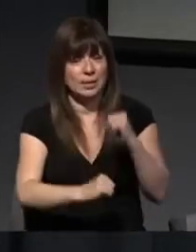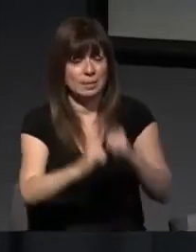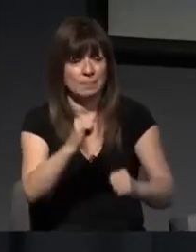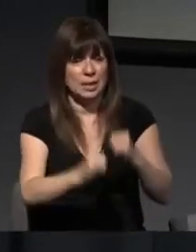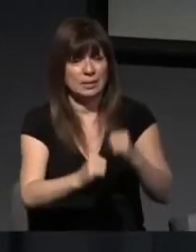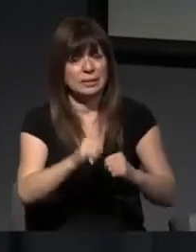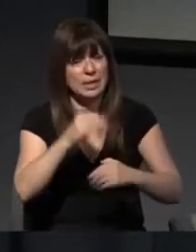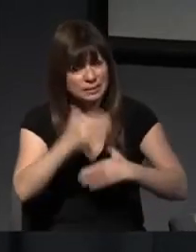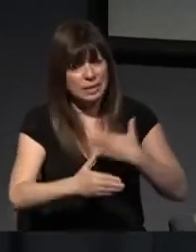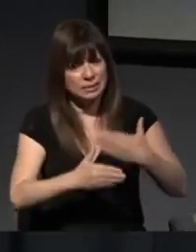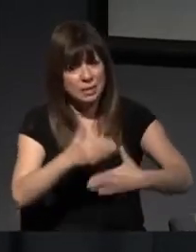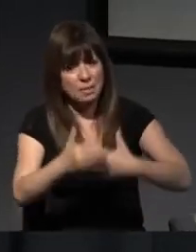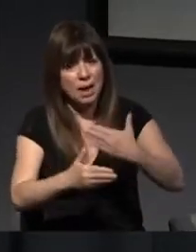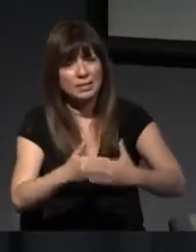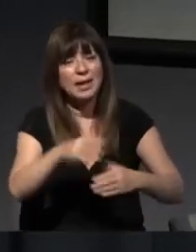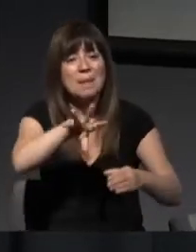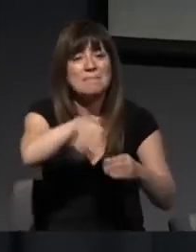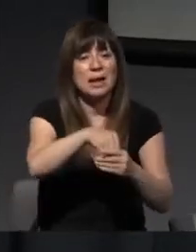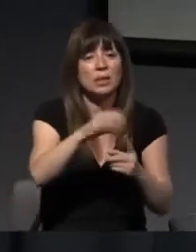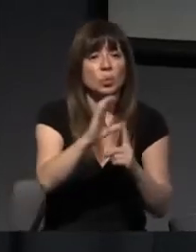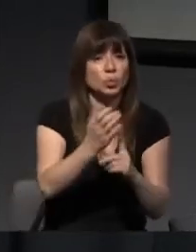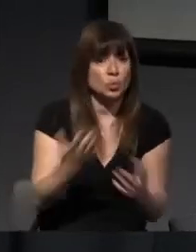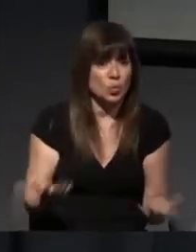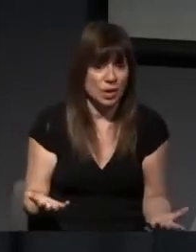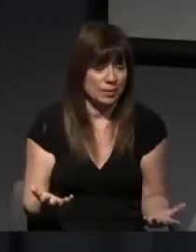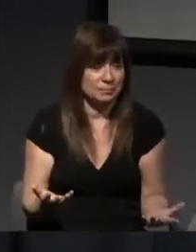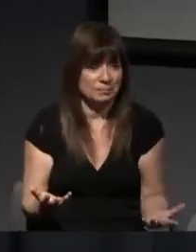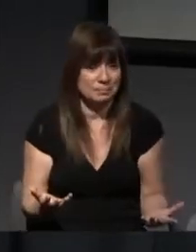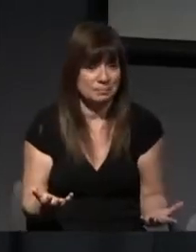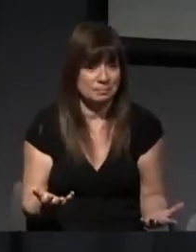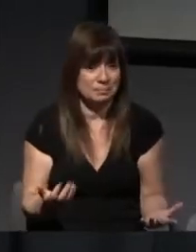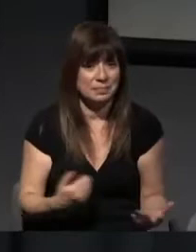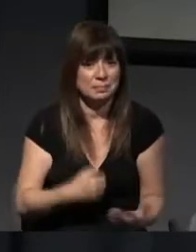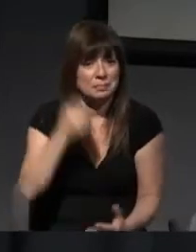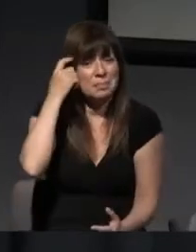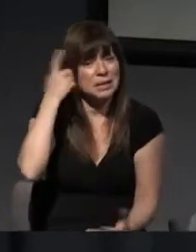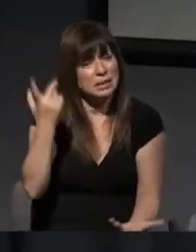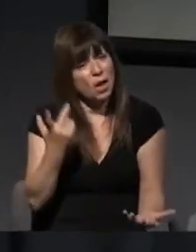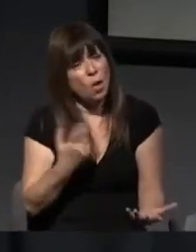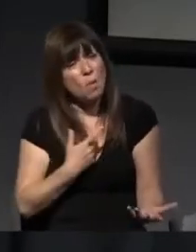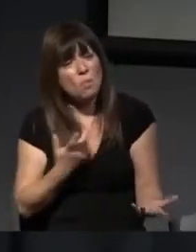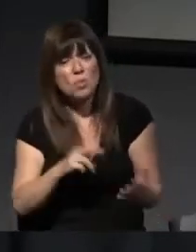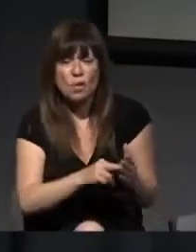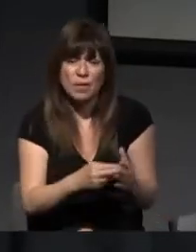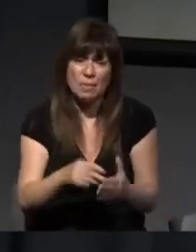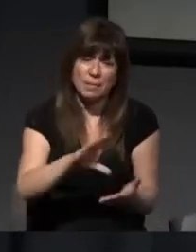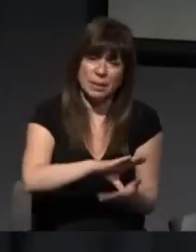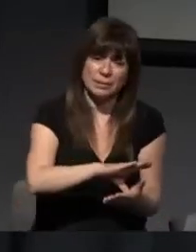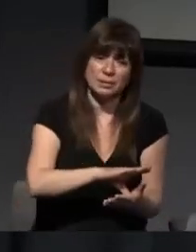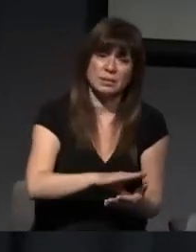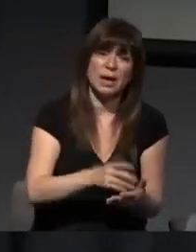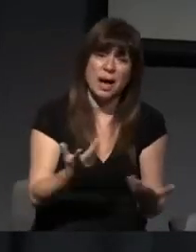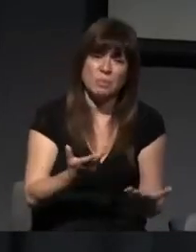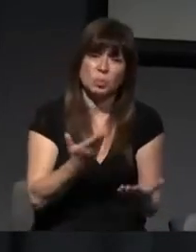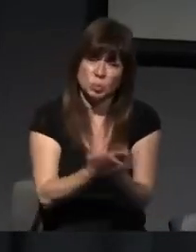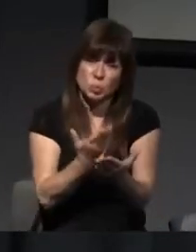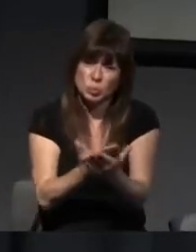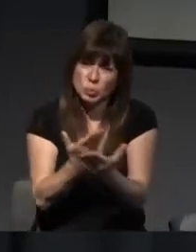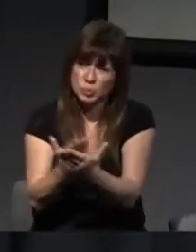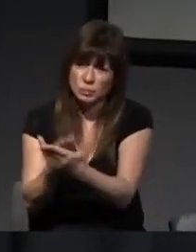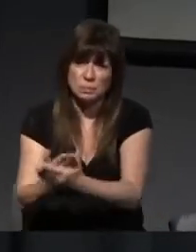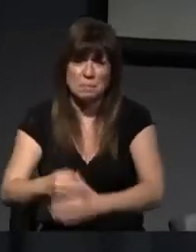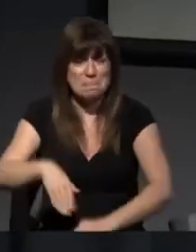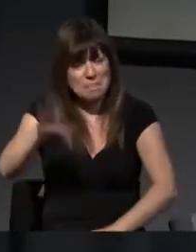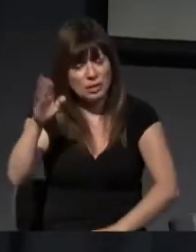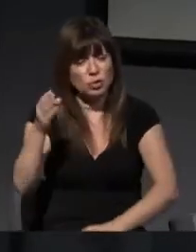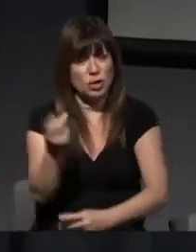su cultura. Y si uno piensa en la contingencia, en la encrucijada que está el país, es innegable que hay muchas demandas por mayor capital